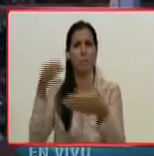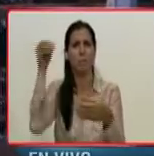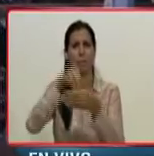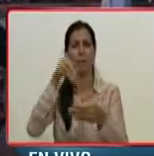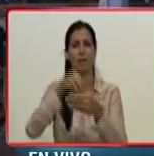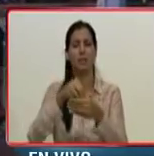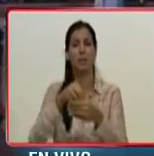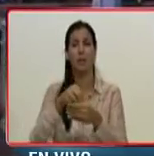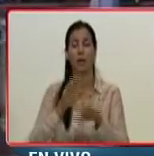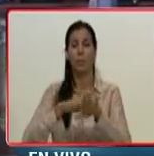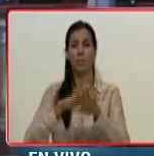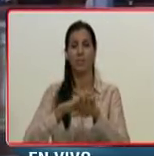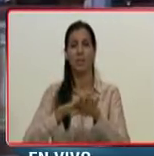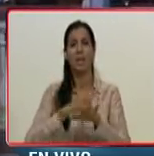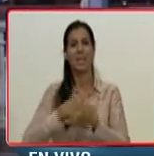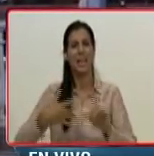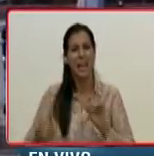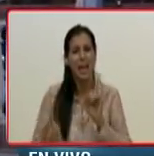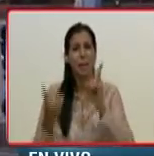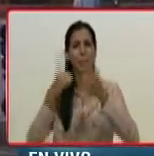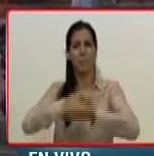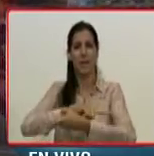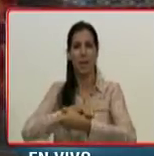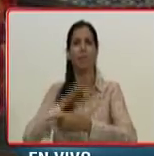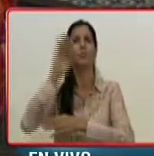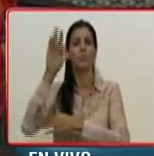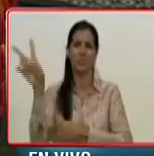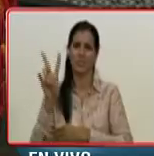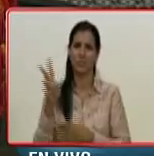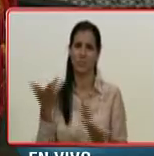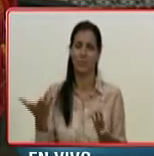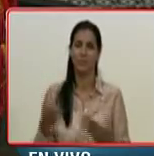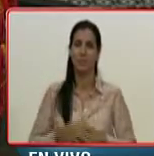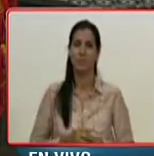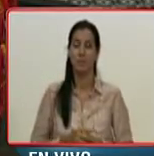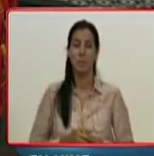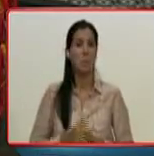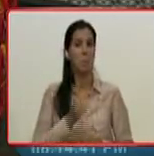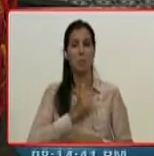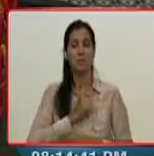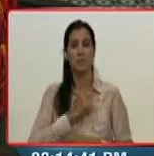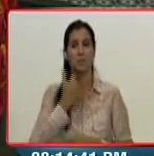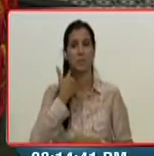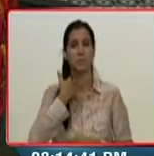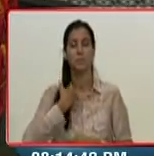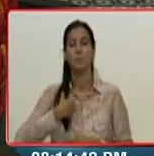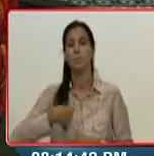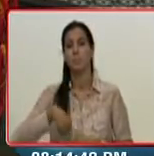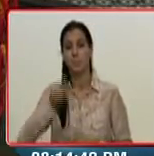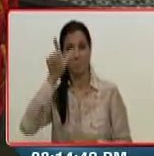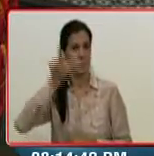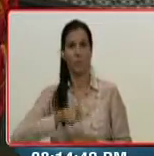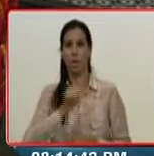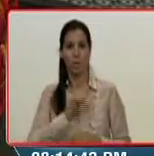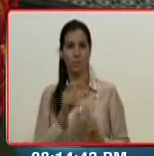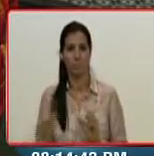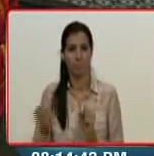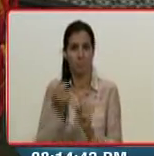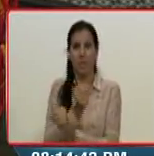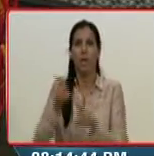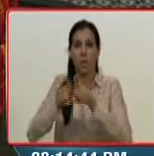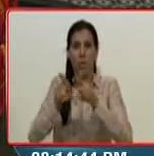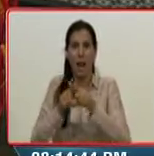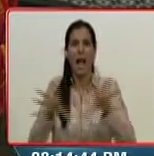objeto de torcer el rumbo de nuestro país. Todo el que tome los zapatos y las botas de Hugo Chávez para continuar la